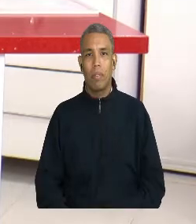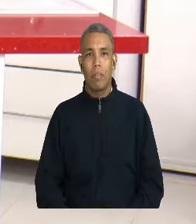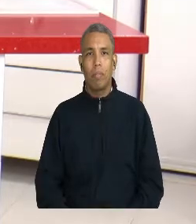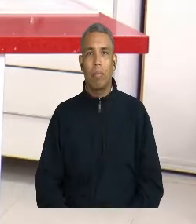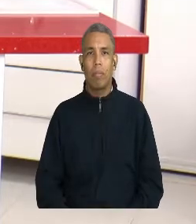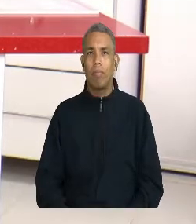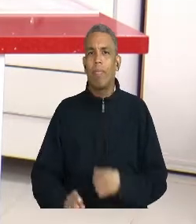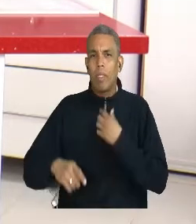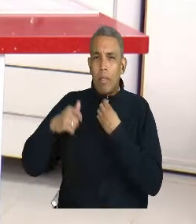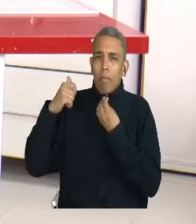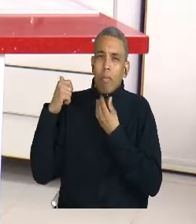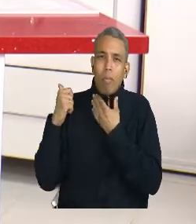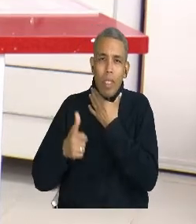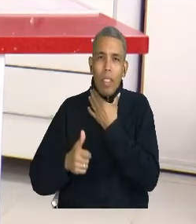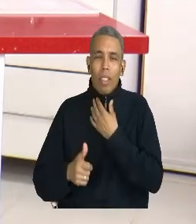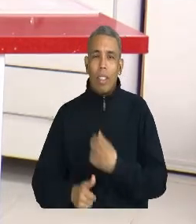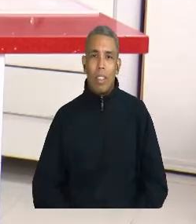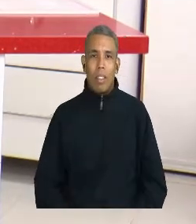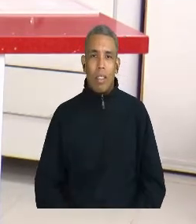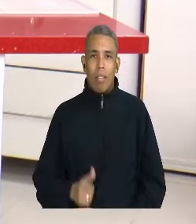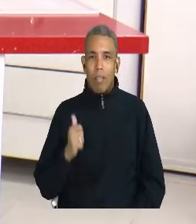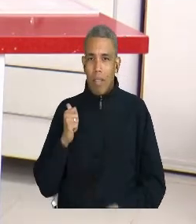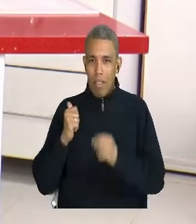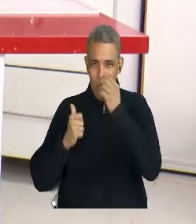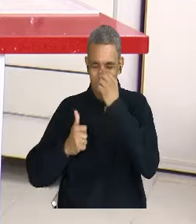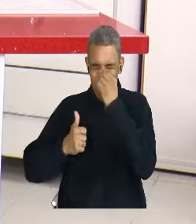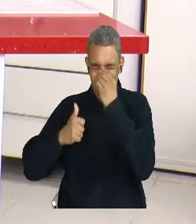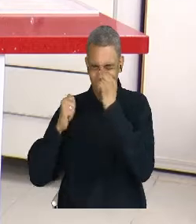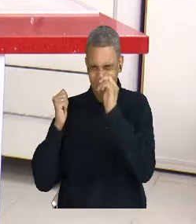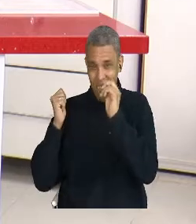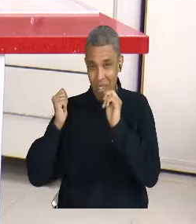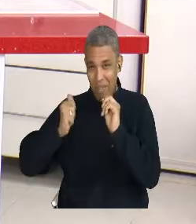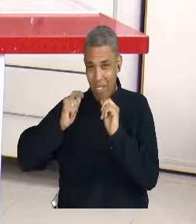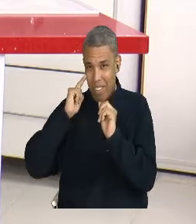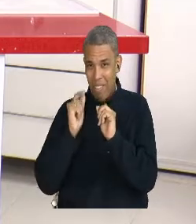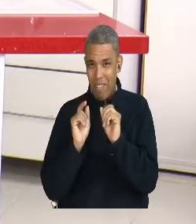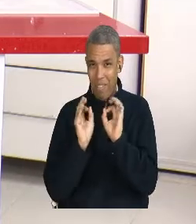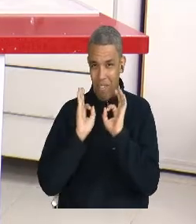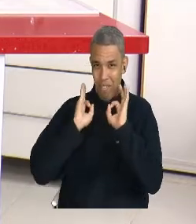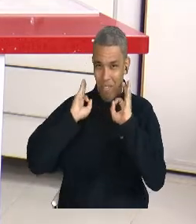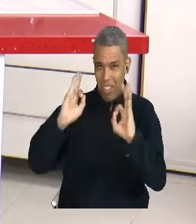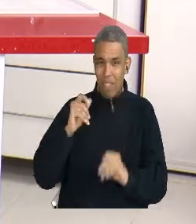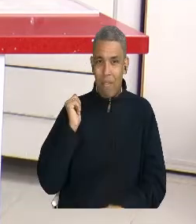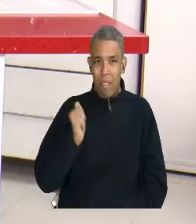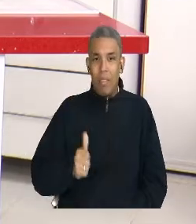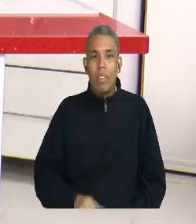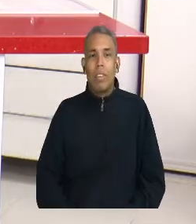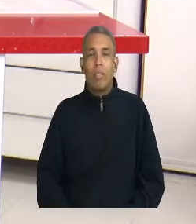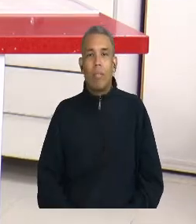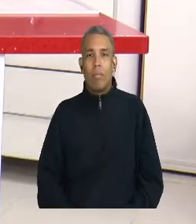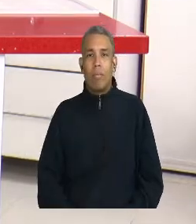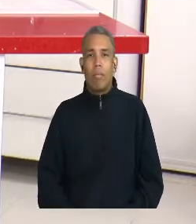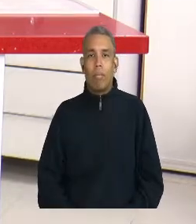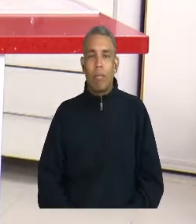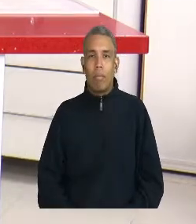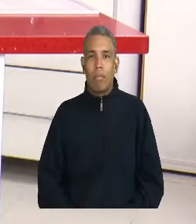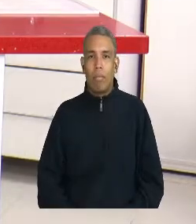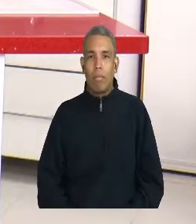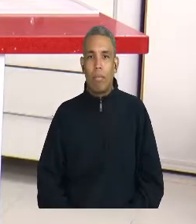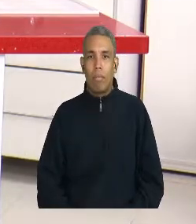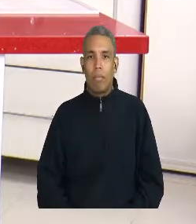bien, bien fritica. Que ese va a ser nuestro acompañamiento. Sí. Entonces ya tú